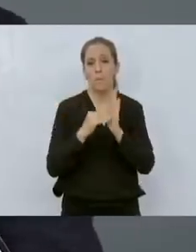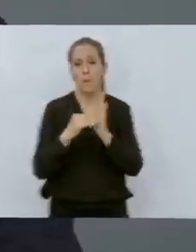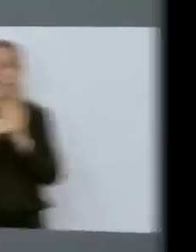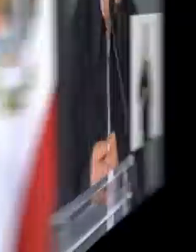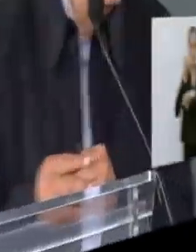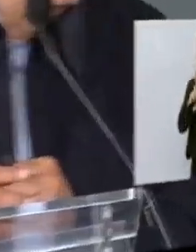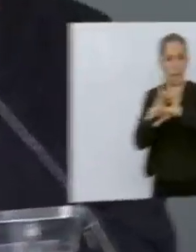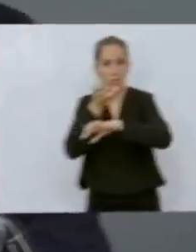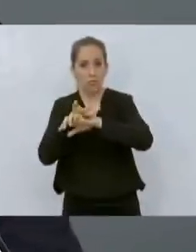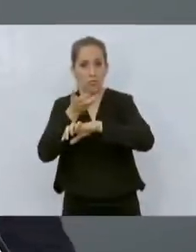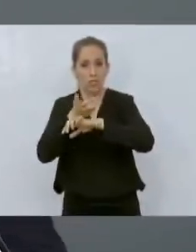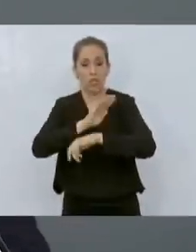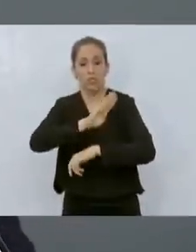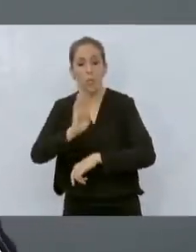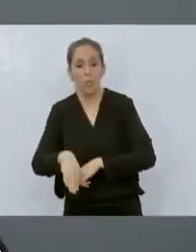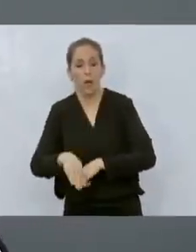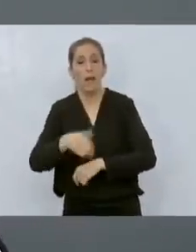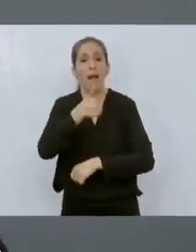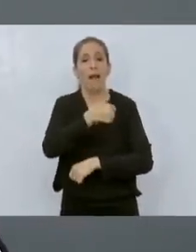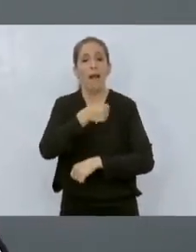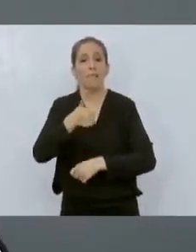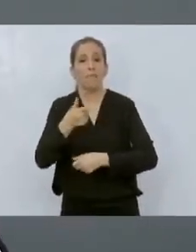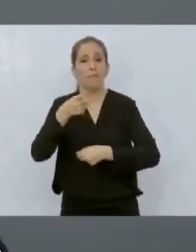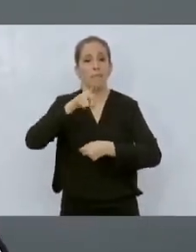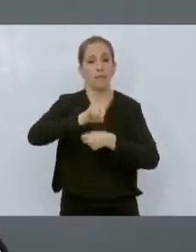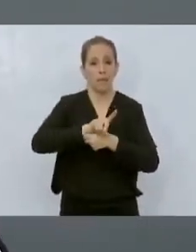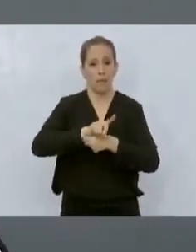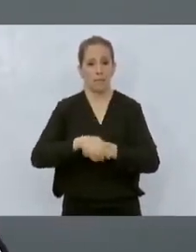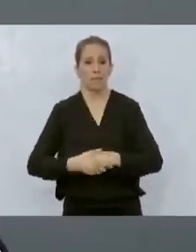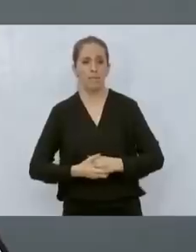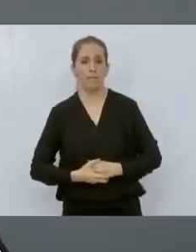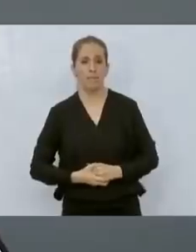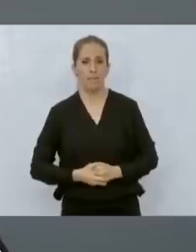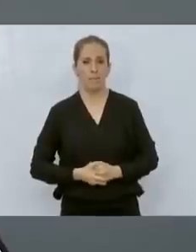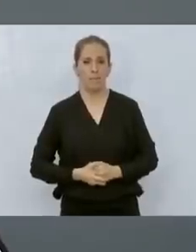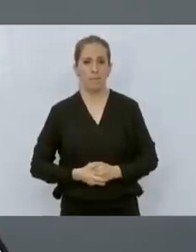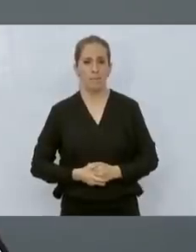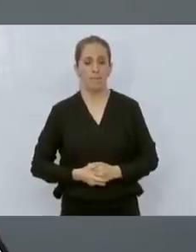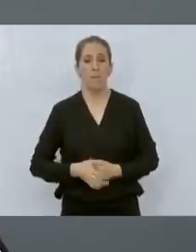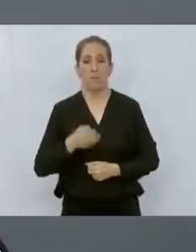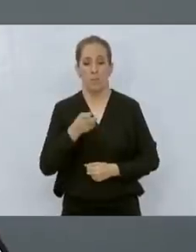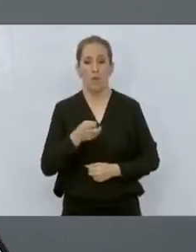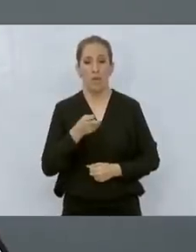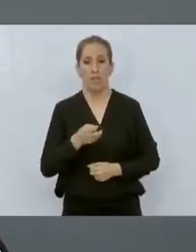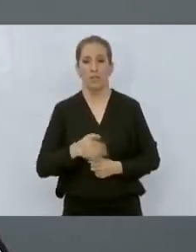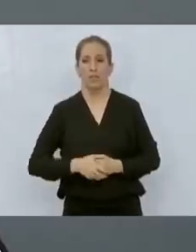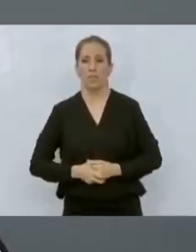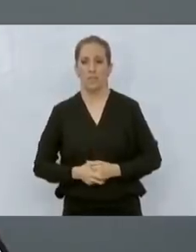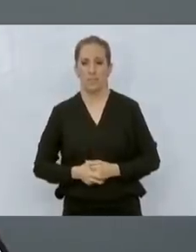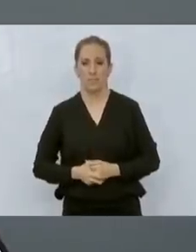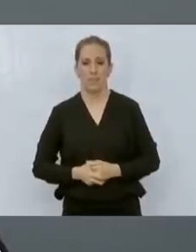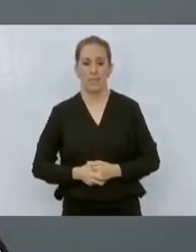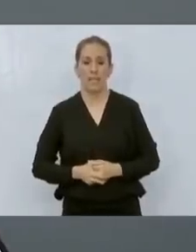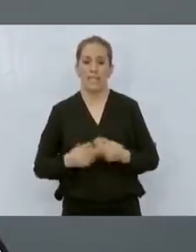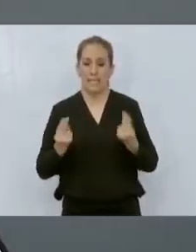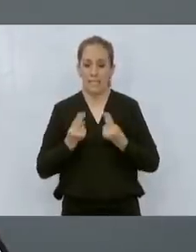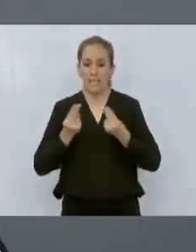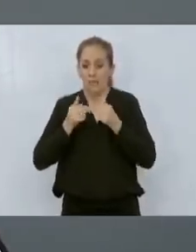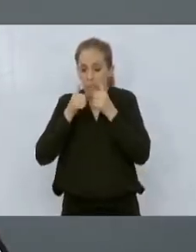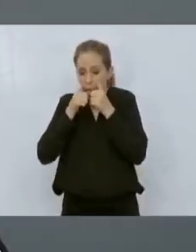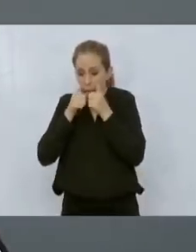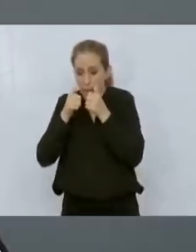diariamente. Y por eso está dedicado de tiempo completo